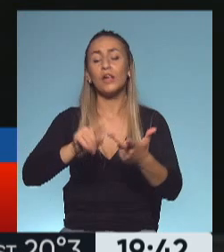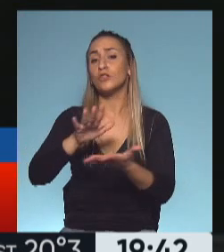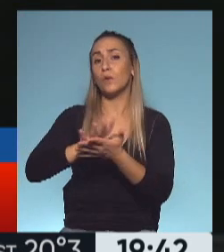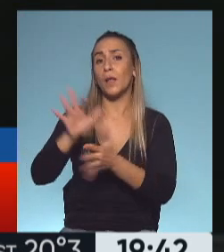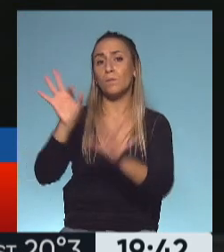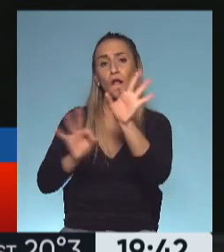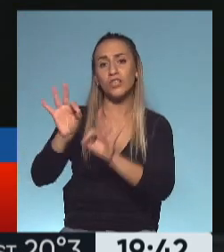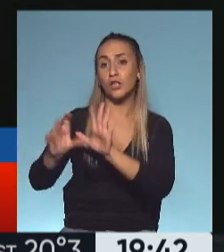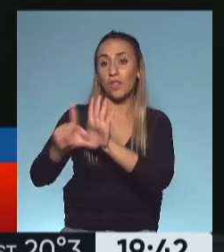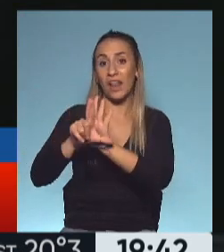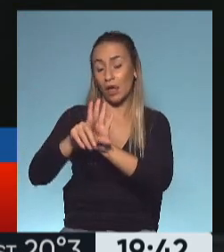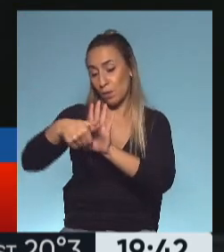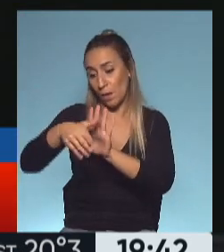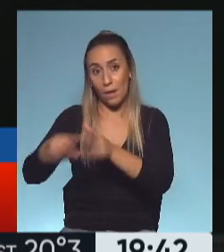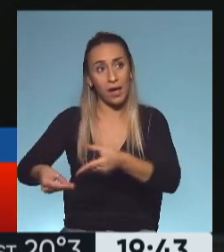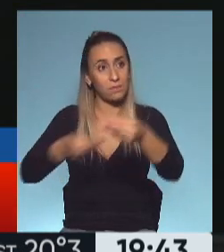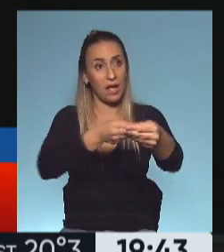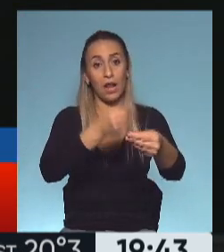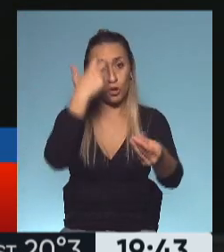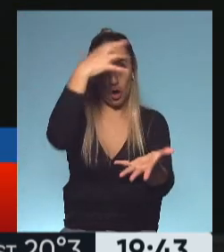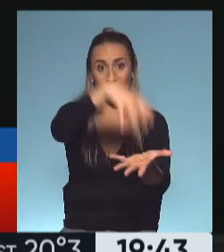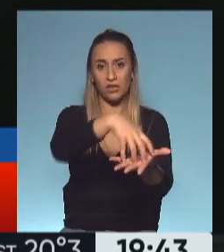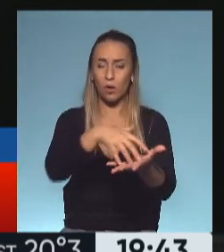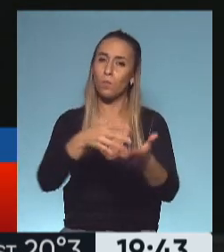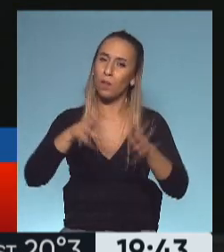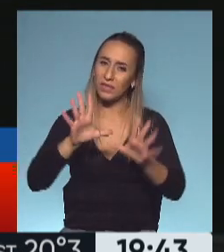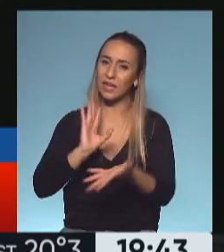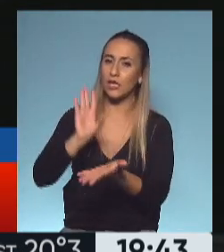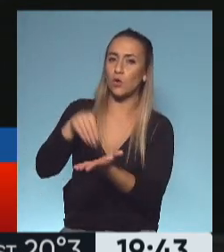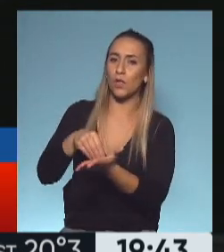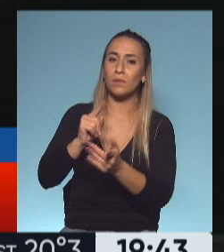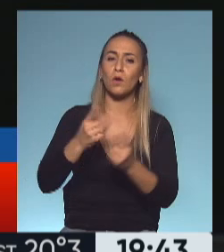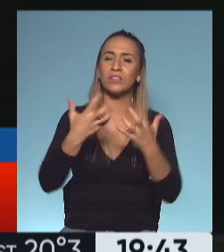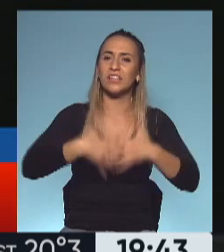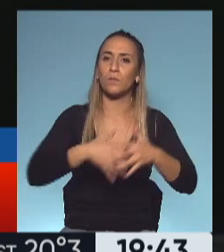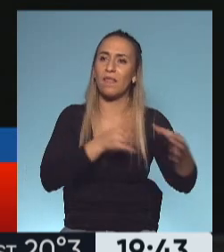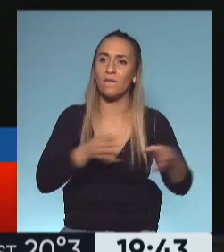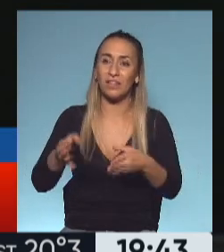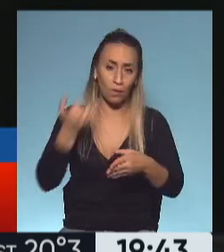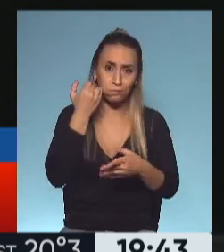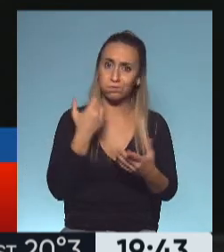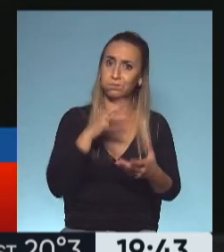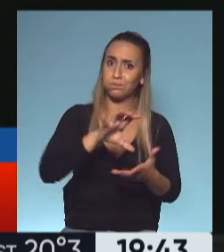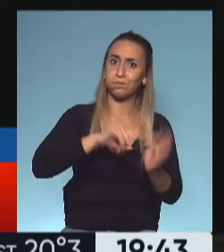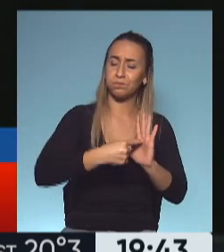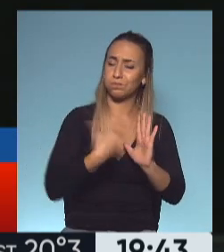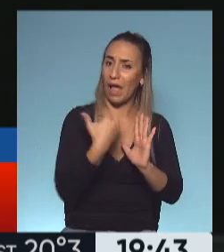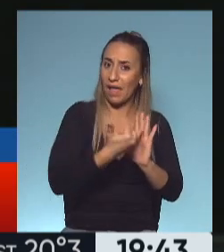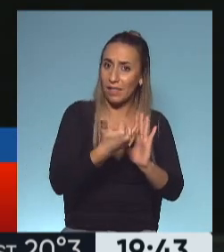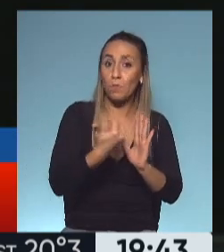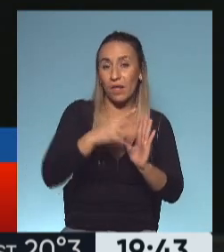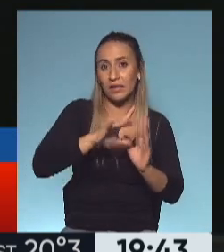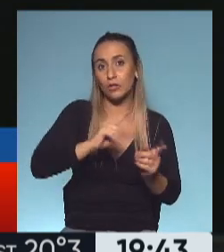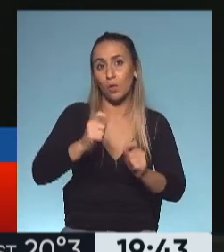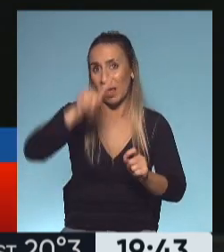ley que va a ir al Congreso, ¿es posible que incluyan el sistema de fases que ya funciona aquí en la provincia de Buenos Aires? Es decir, que se